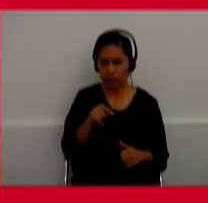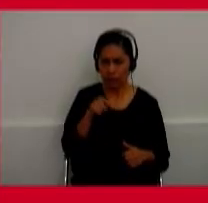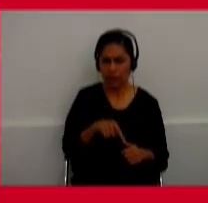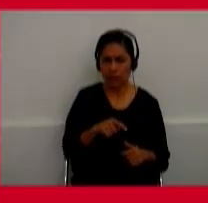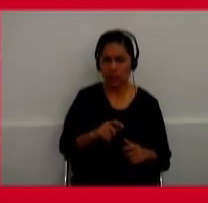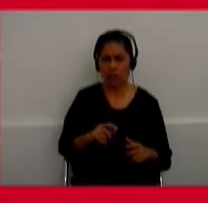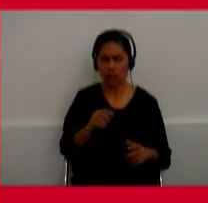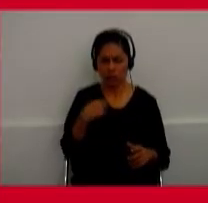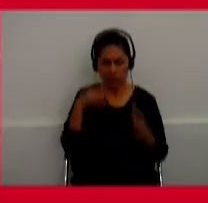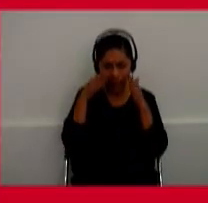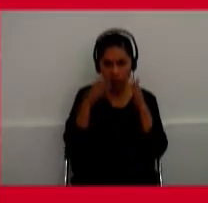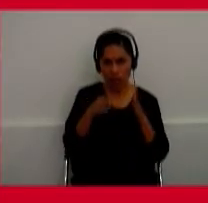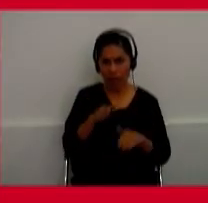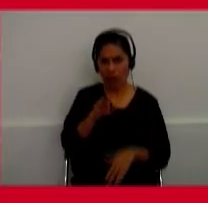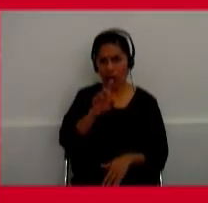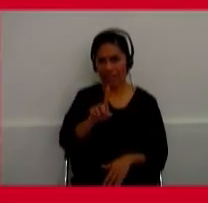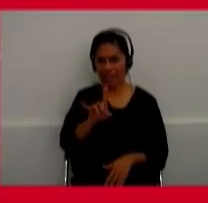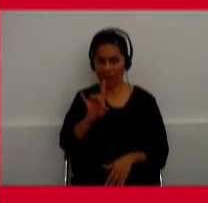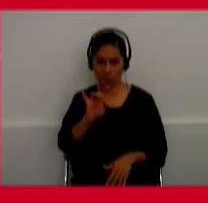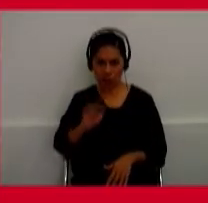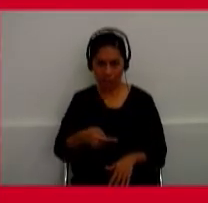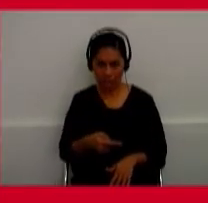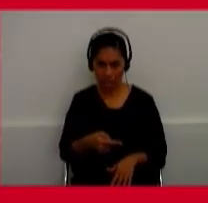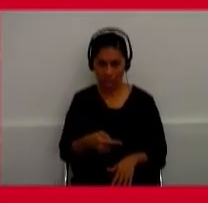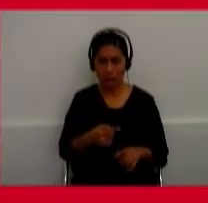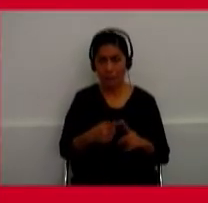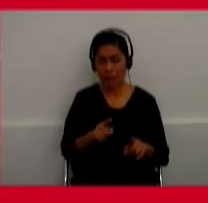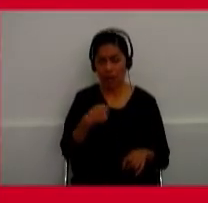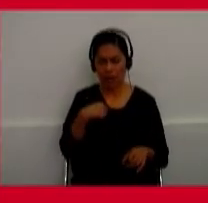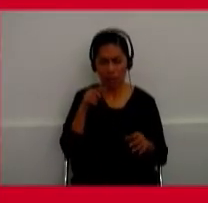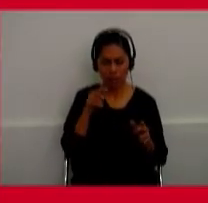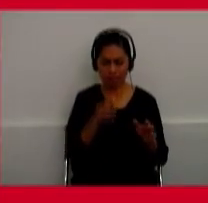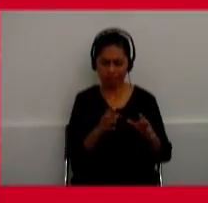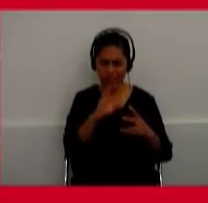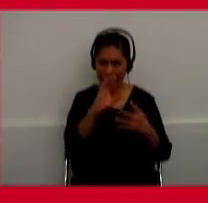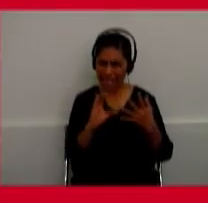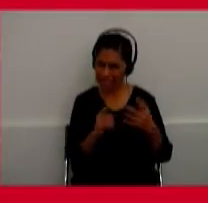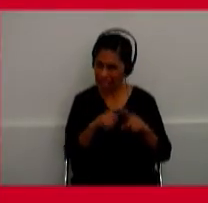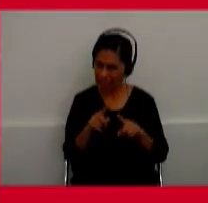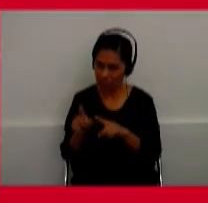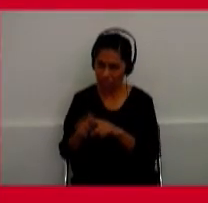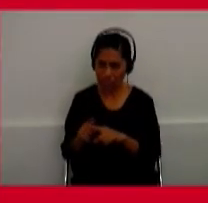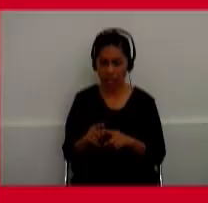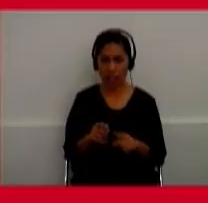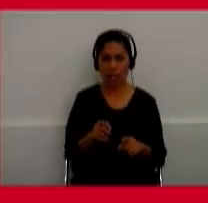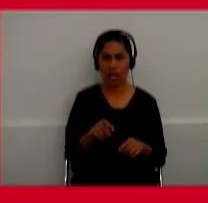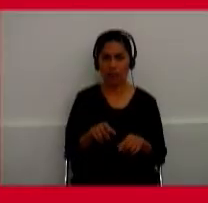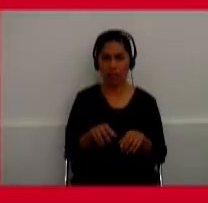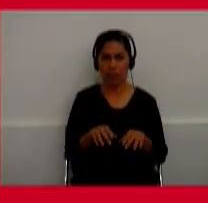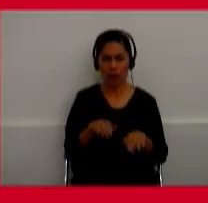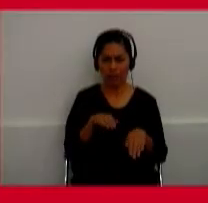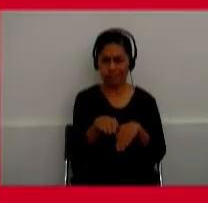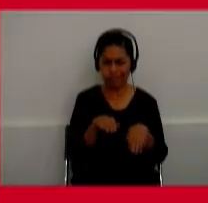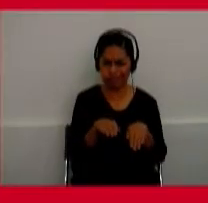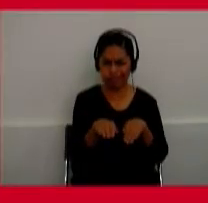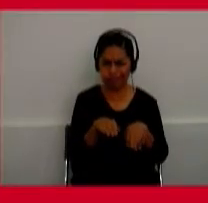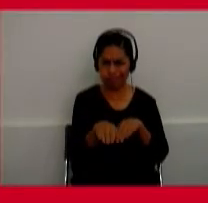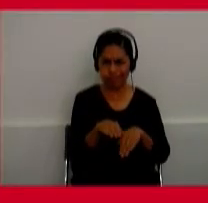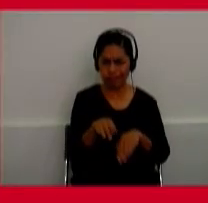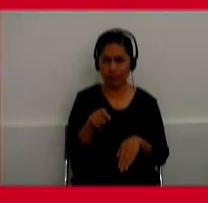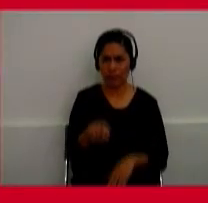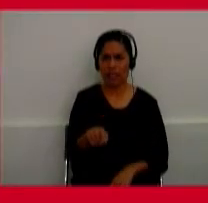¿no? También podemos ver algunas de las características que tiene el motor, ¿no? El desplazamiento, diámetro de carrera, es un motor turbo